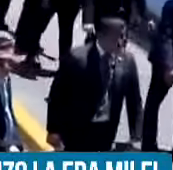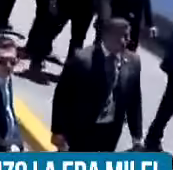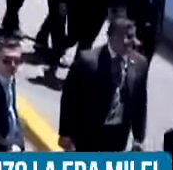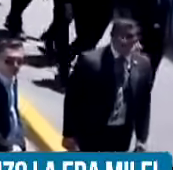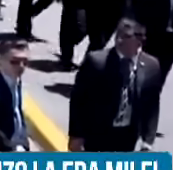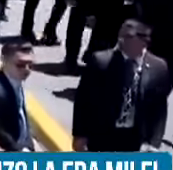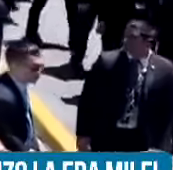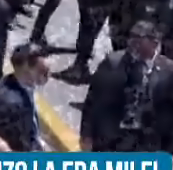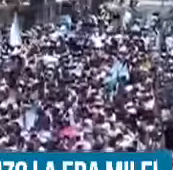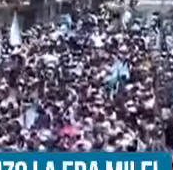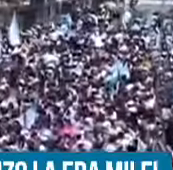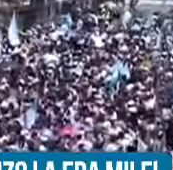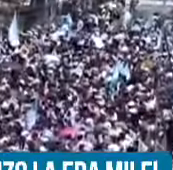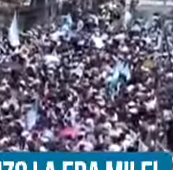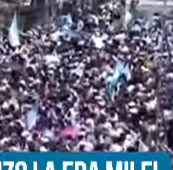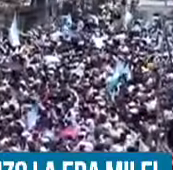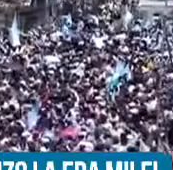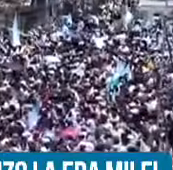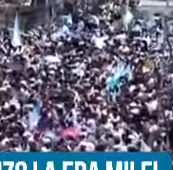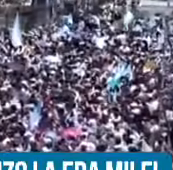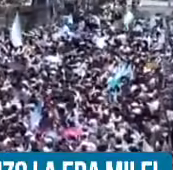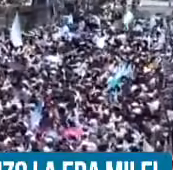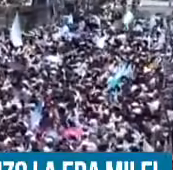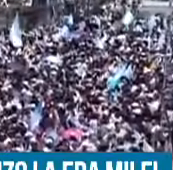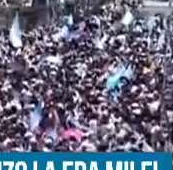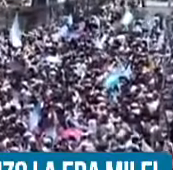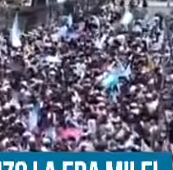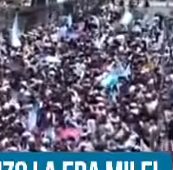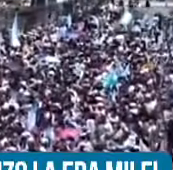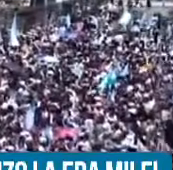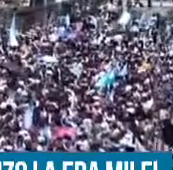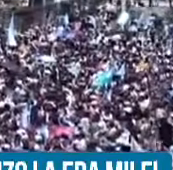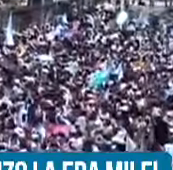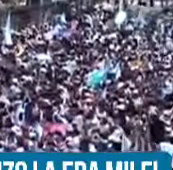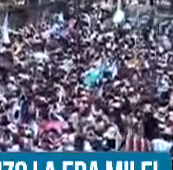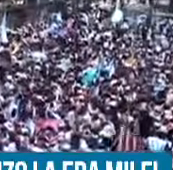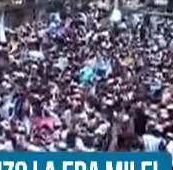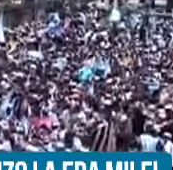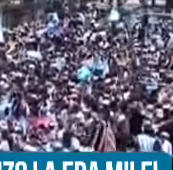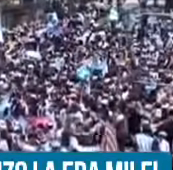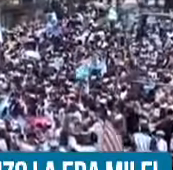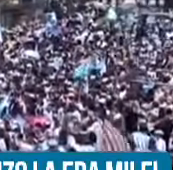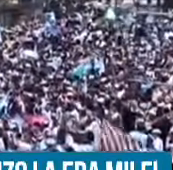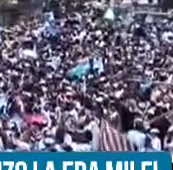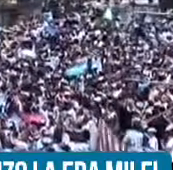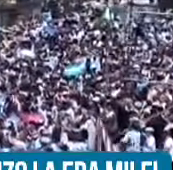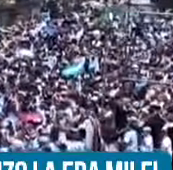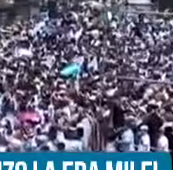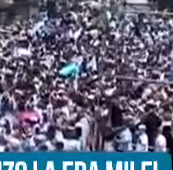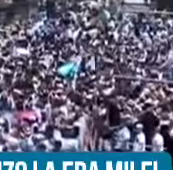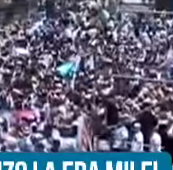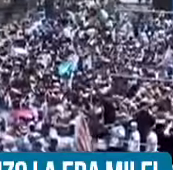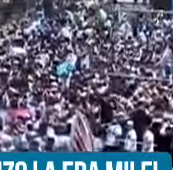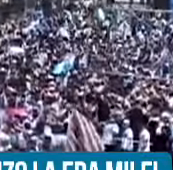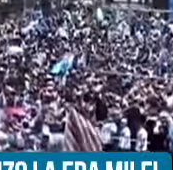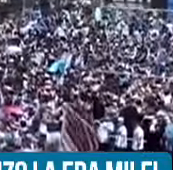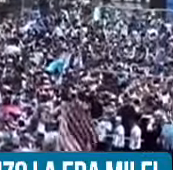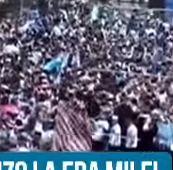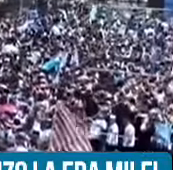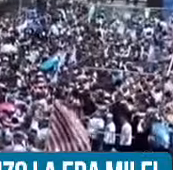si hay alguien institucional en el mundo, la corona de España. O sea, que esa es una foto institucional. Yo no veo, bajo ningún aspecto, que sea una especie